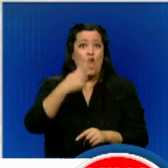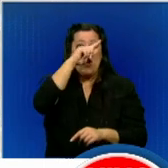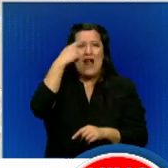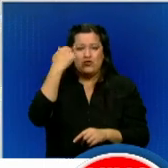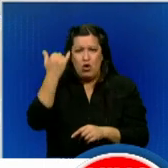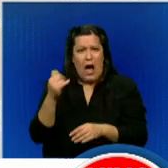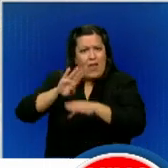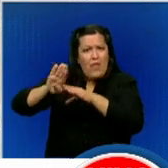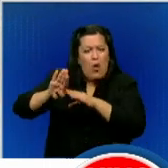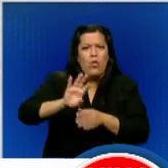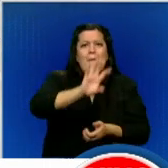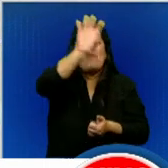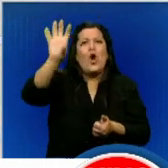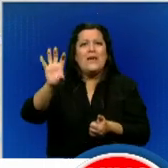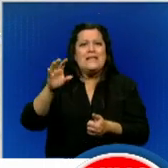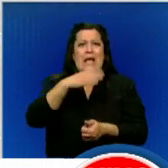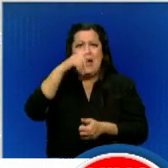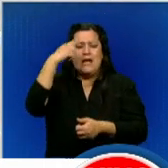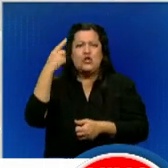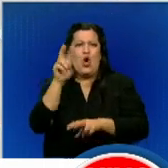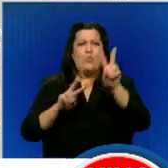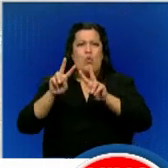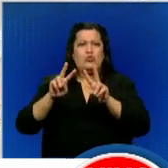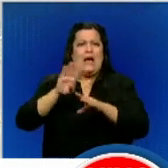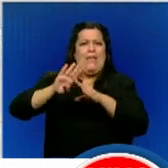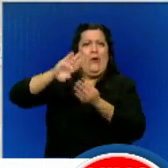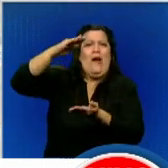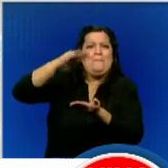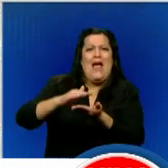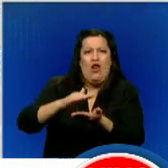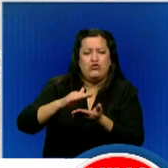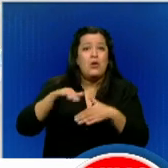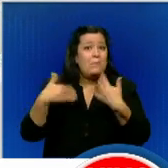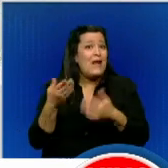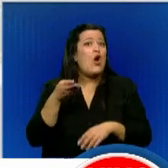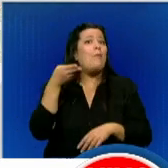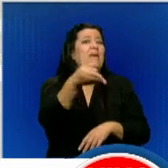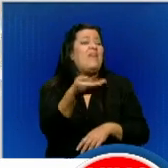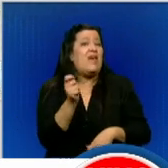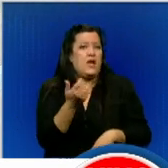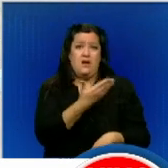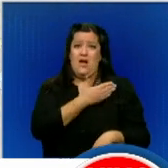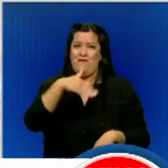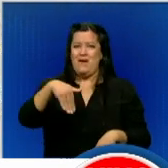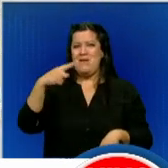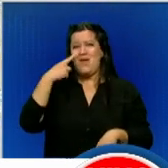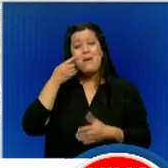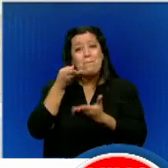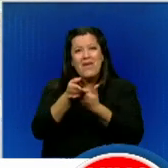provincias y eso era un requerimiento del fondo monetario internacional-